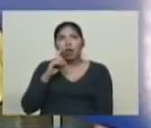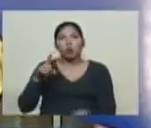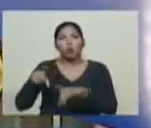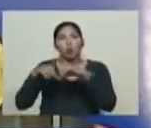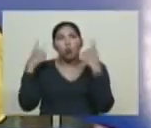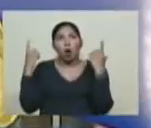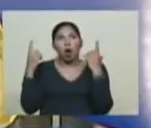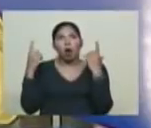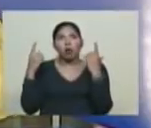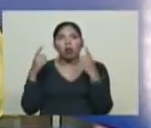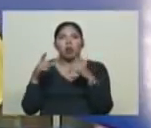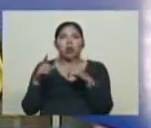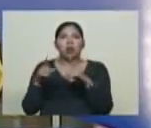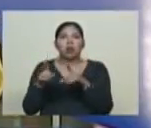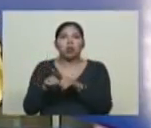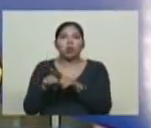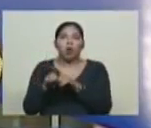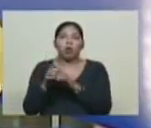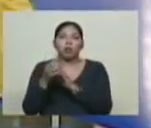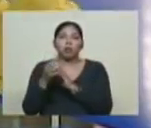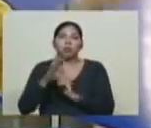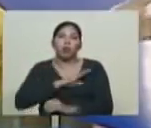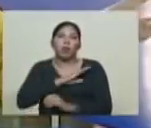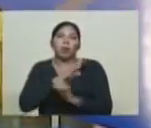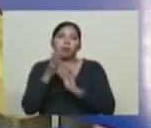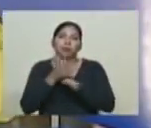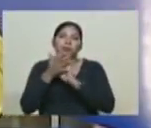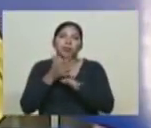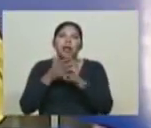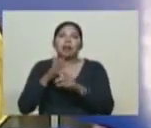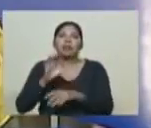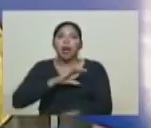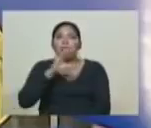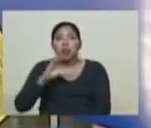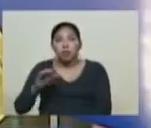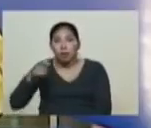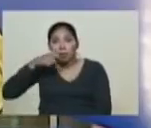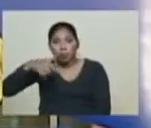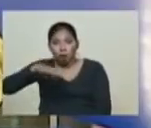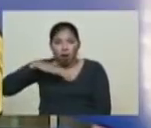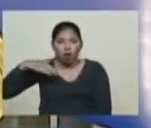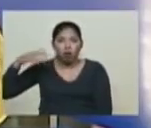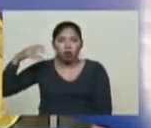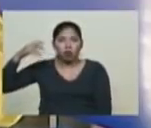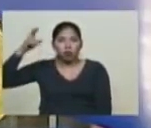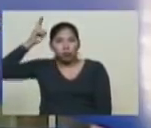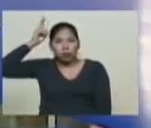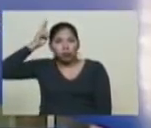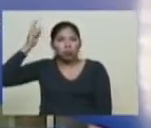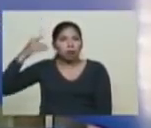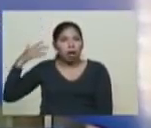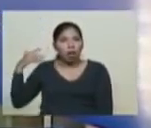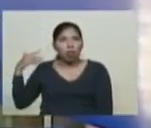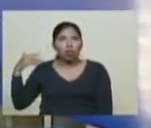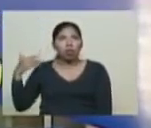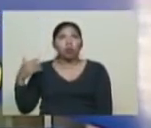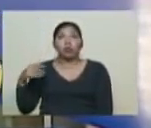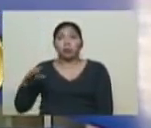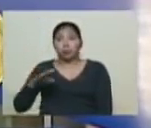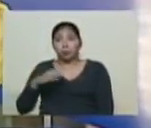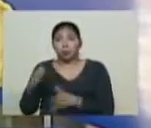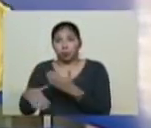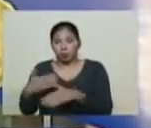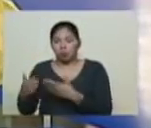una voz caribe, una palabra caribe, de los pueblos caribes originarios. Y él hizo un estudio y sacó un libro